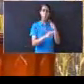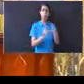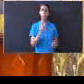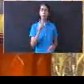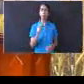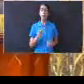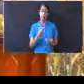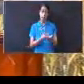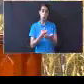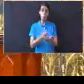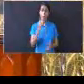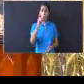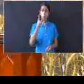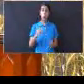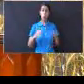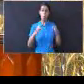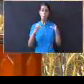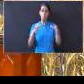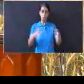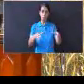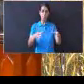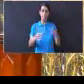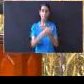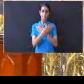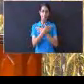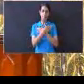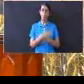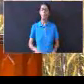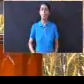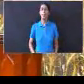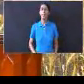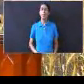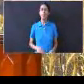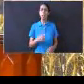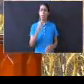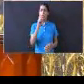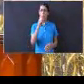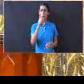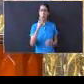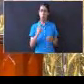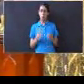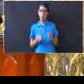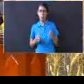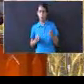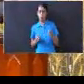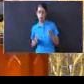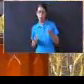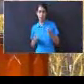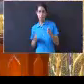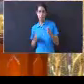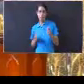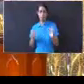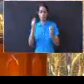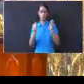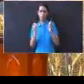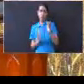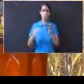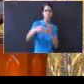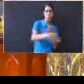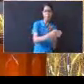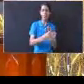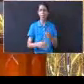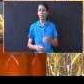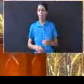Y entonces, yo iba a parquear y da un carro a la vuelta. Se mete donde yo me iba a parquear. Y dije, mira, este.